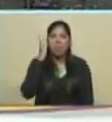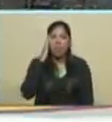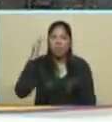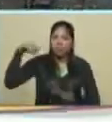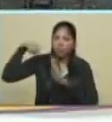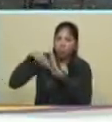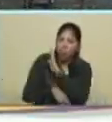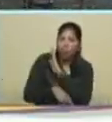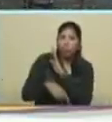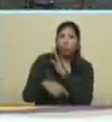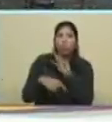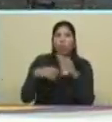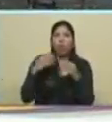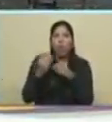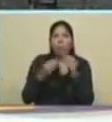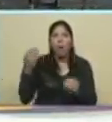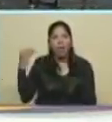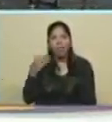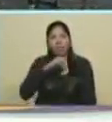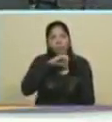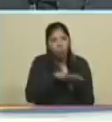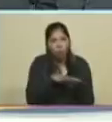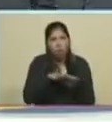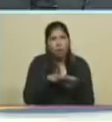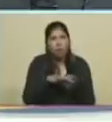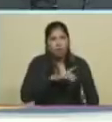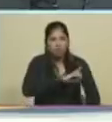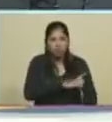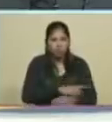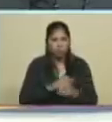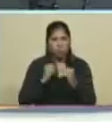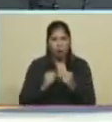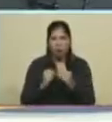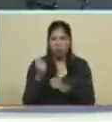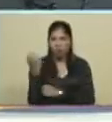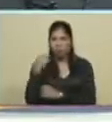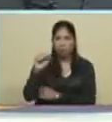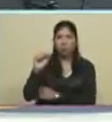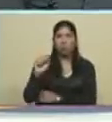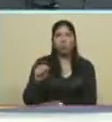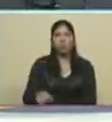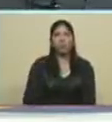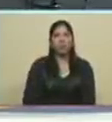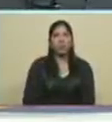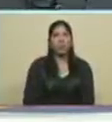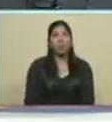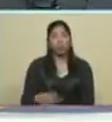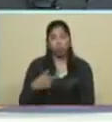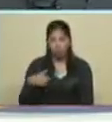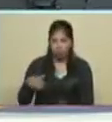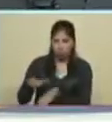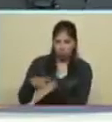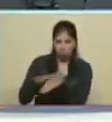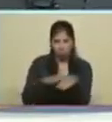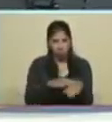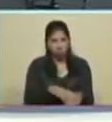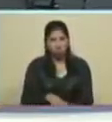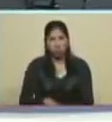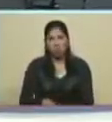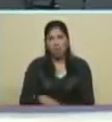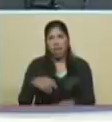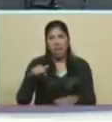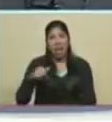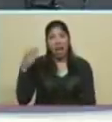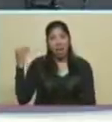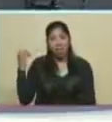esa energía rebelde, porque yo digo, muchachos y muchachas, que la rebeldía